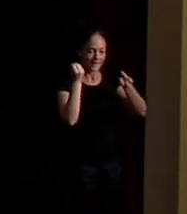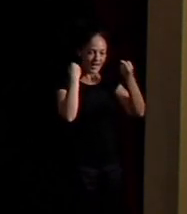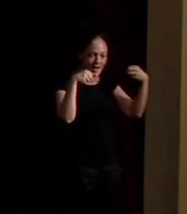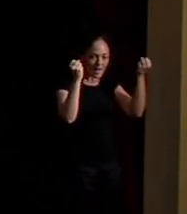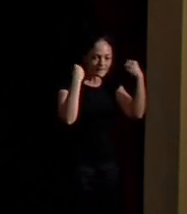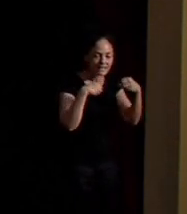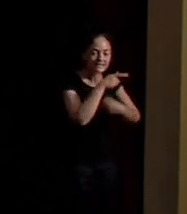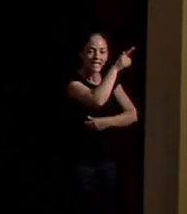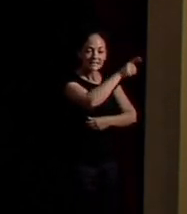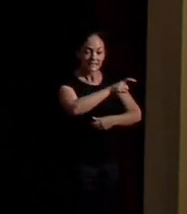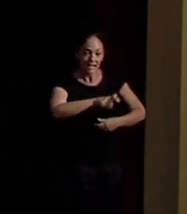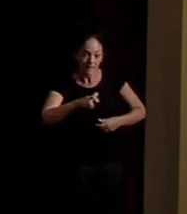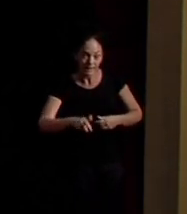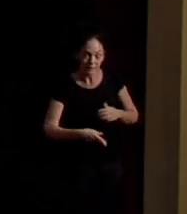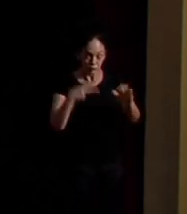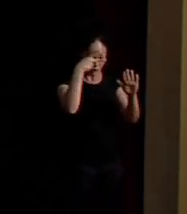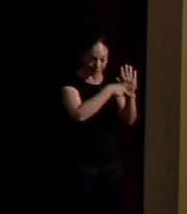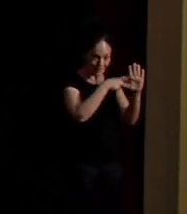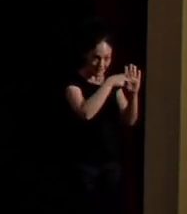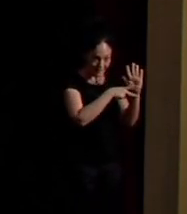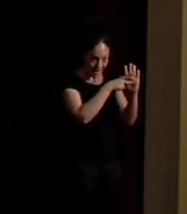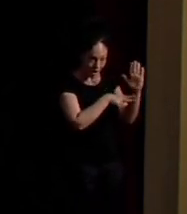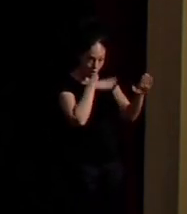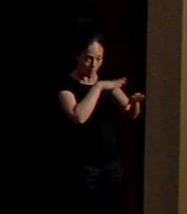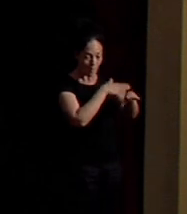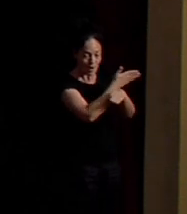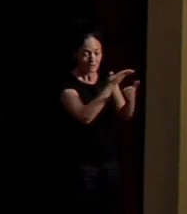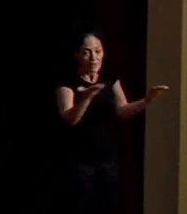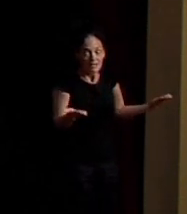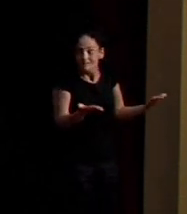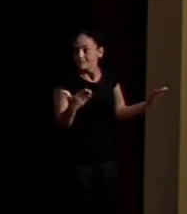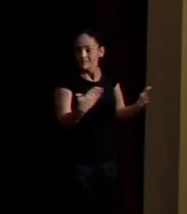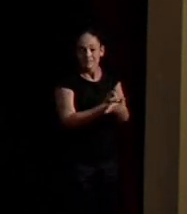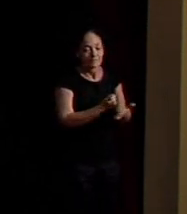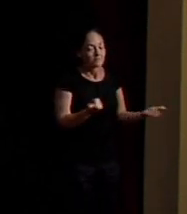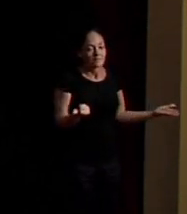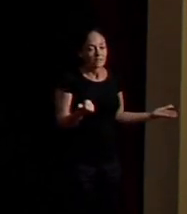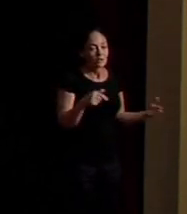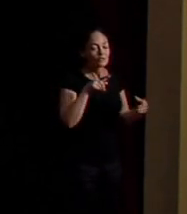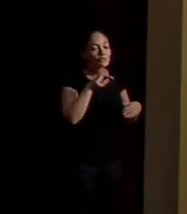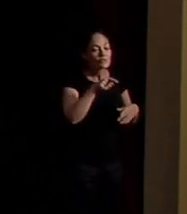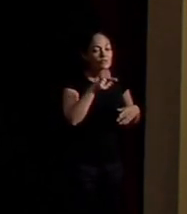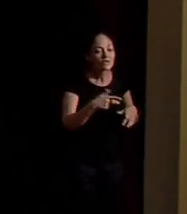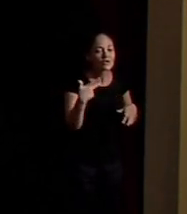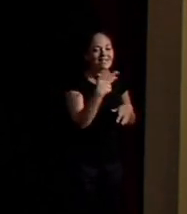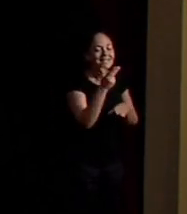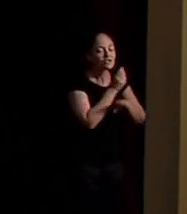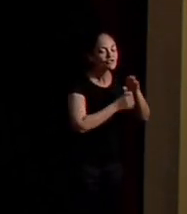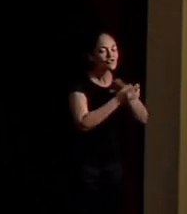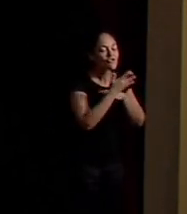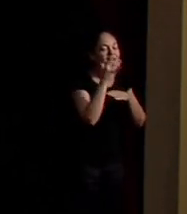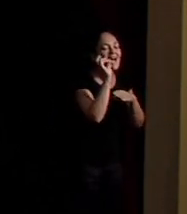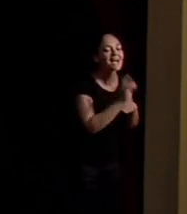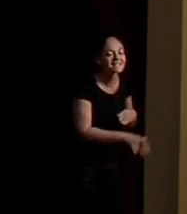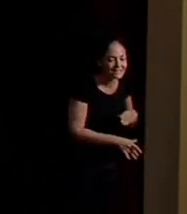de las personas a quienes las normas se dirigen, ¿no? Por lo tanto, hay que tener en cuenta toda esa perspectiva de quién crea el derecho, cómo se aplica